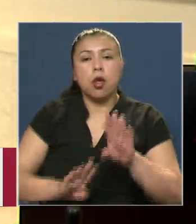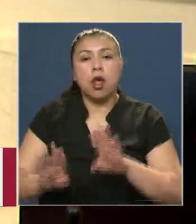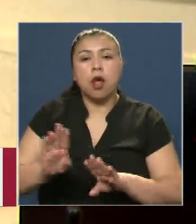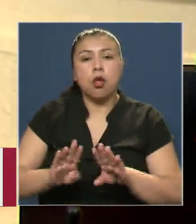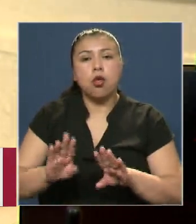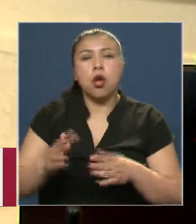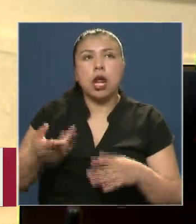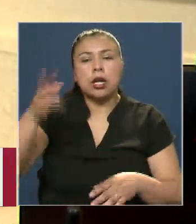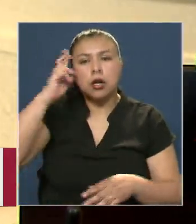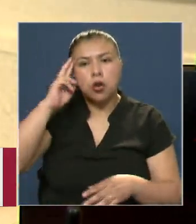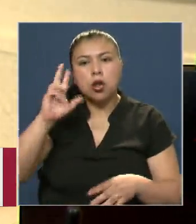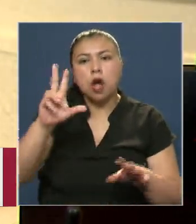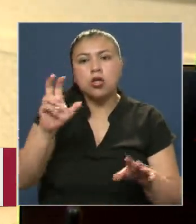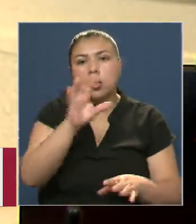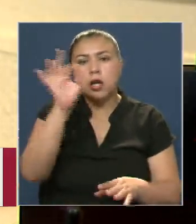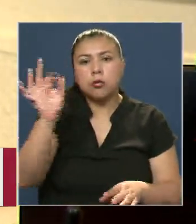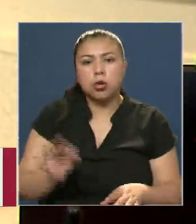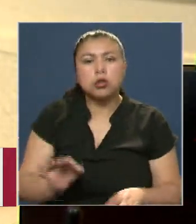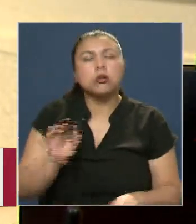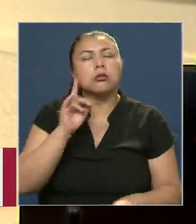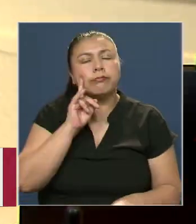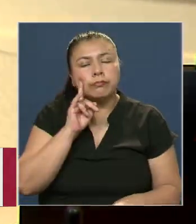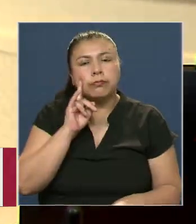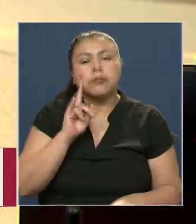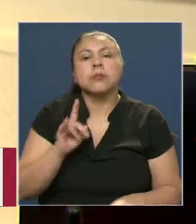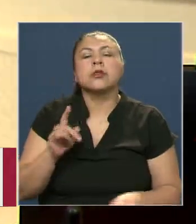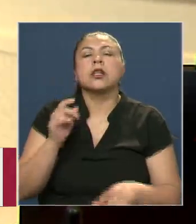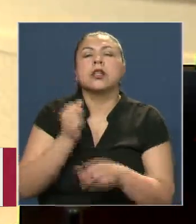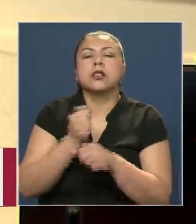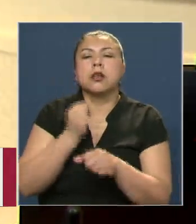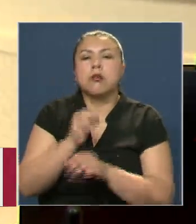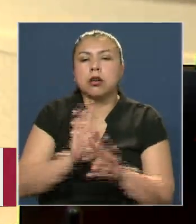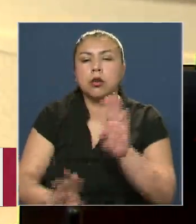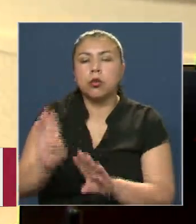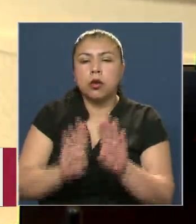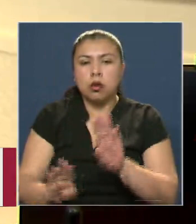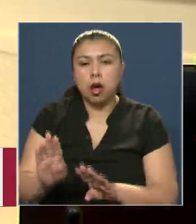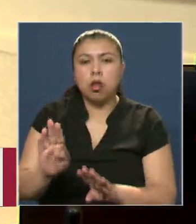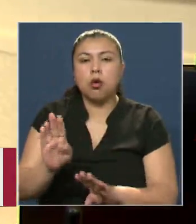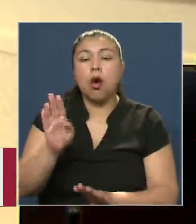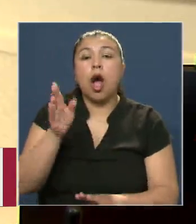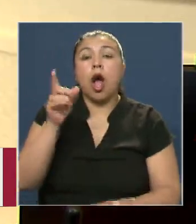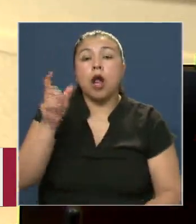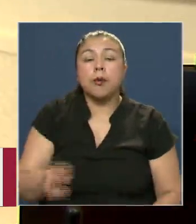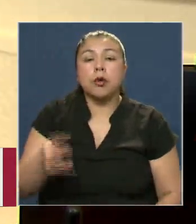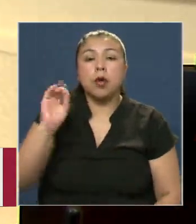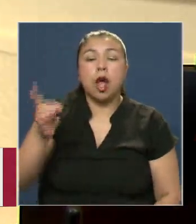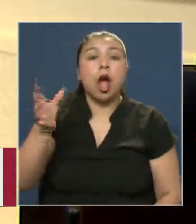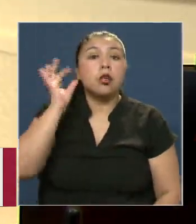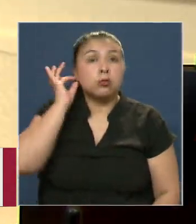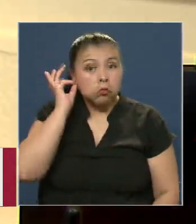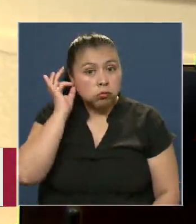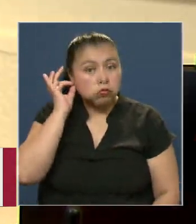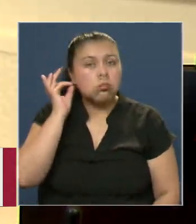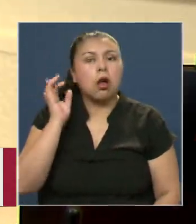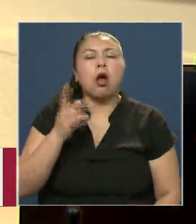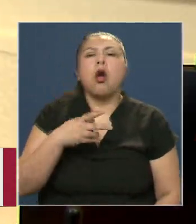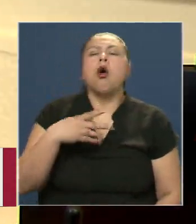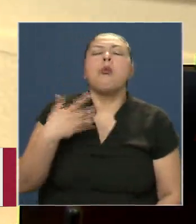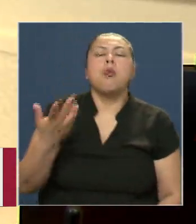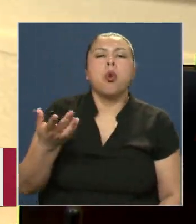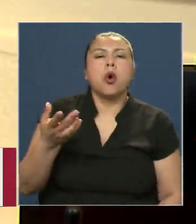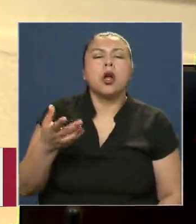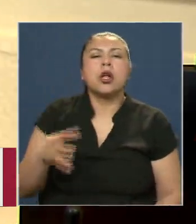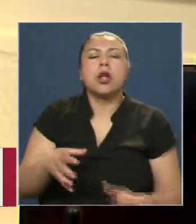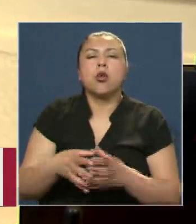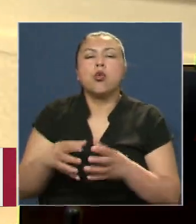porque recordemos que el 80% de quienes ejercen estas labores de cuidado son las mujeres, existe una división sexual del trabajo en